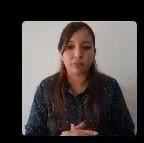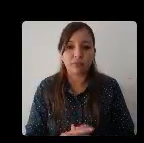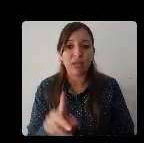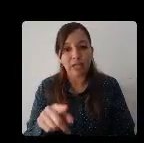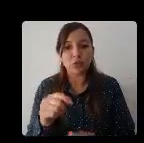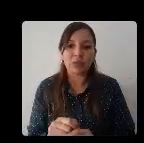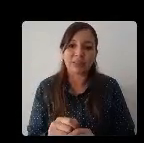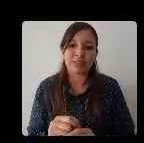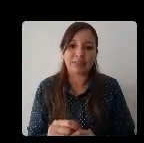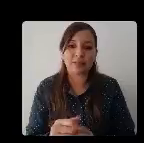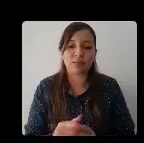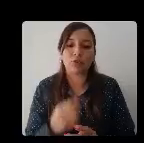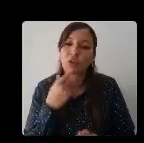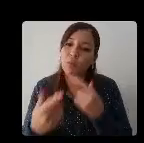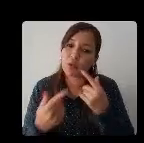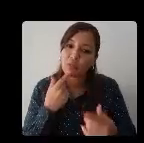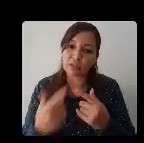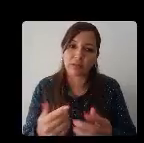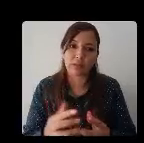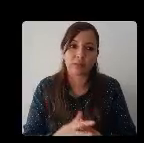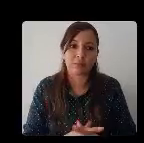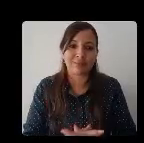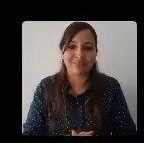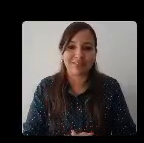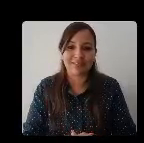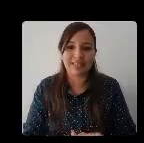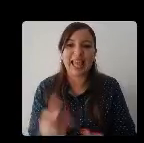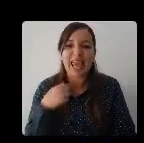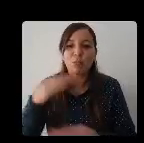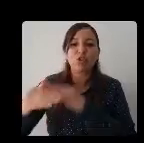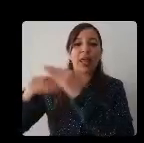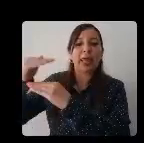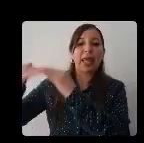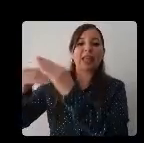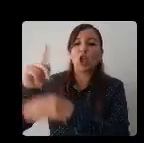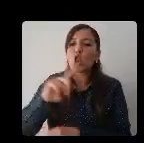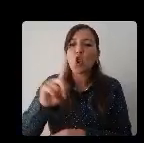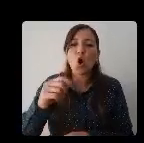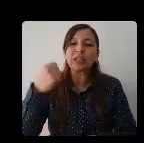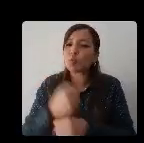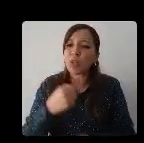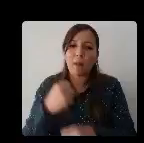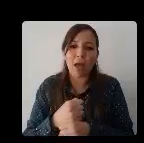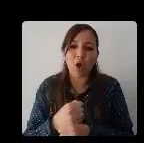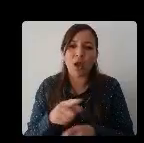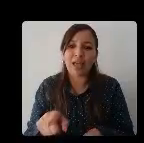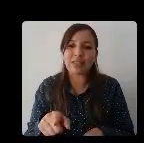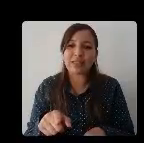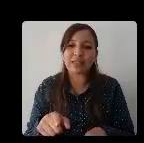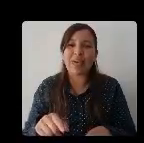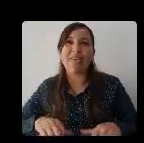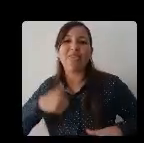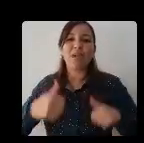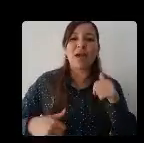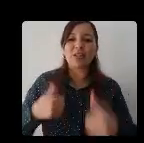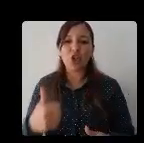actividad que no es un trabajo, sino es para mí es una diversión mostrar a la gente mi costumbre, porque siempre me